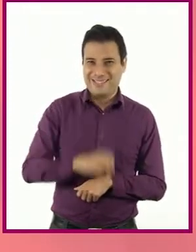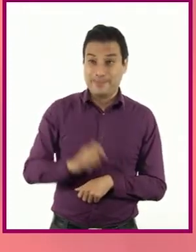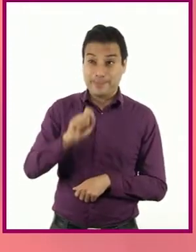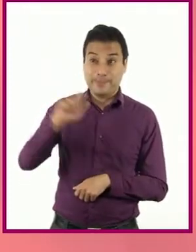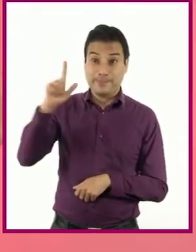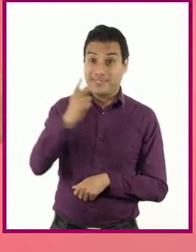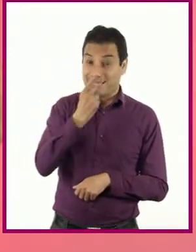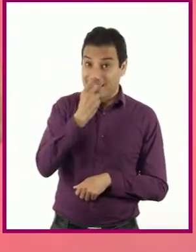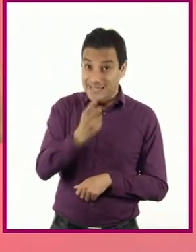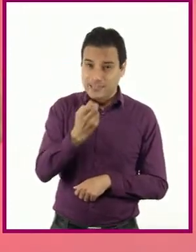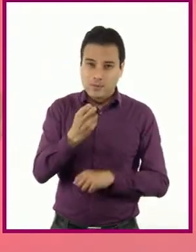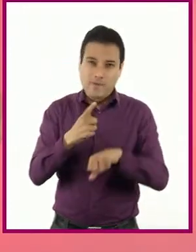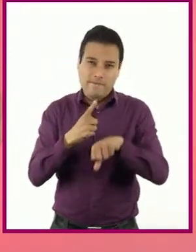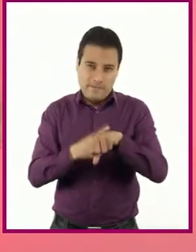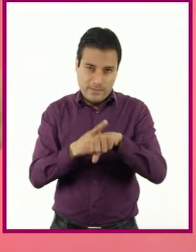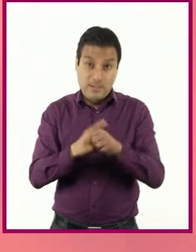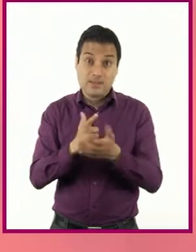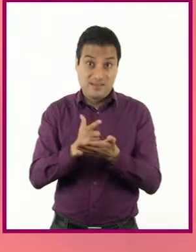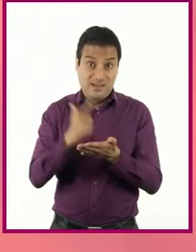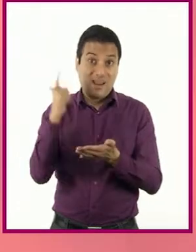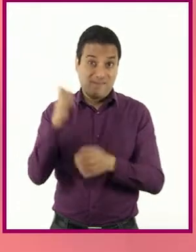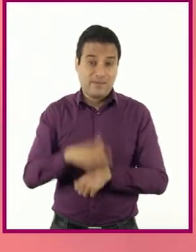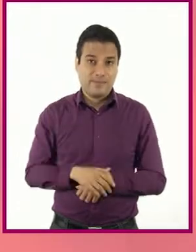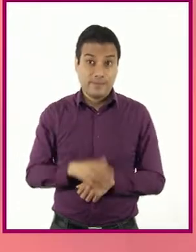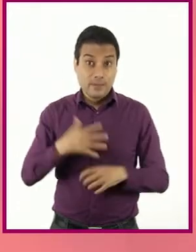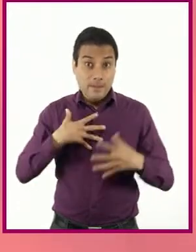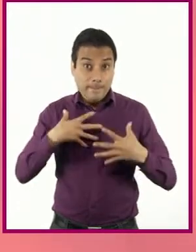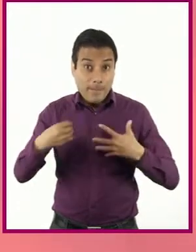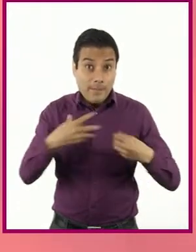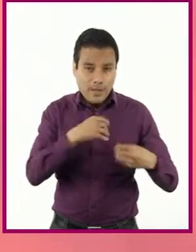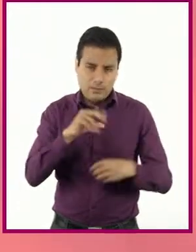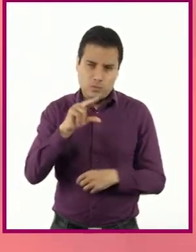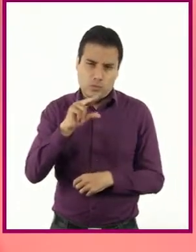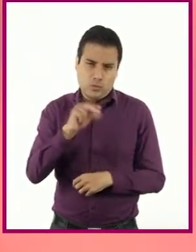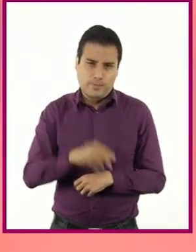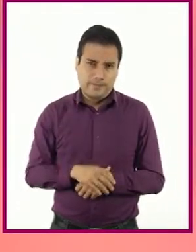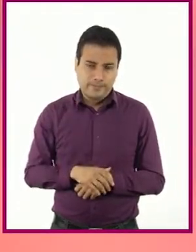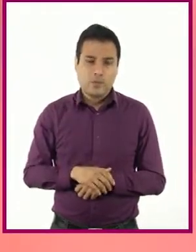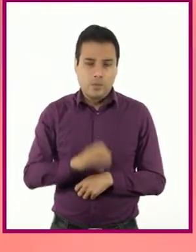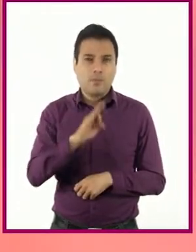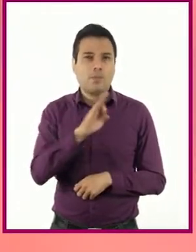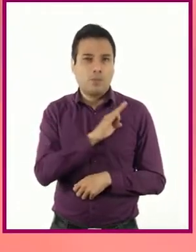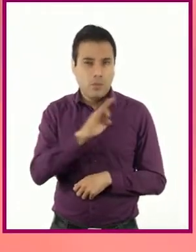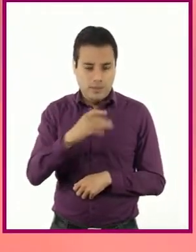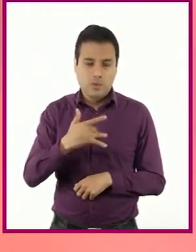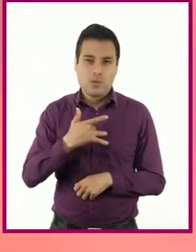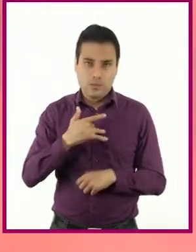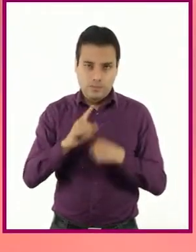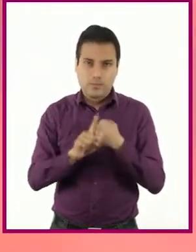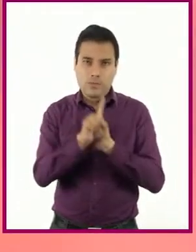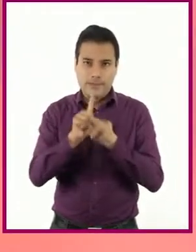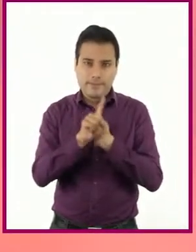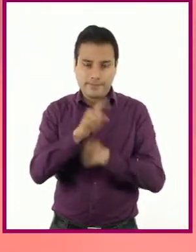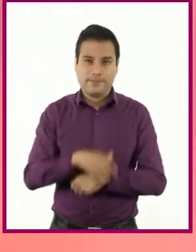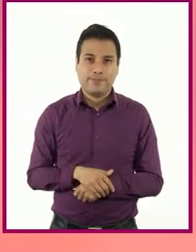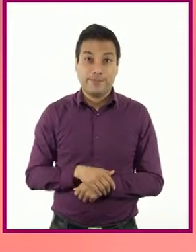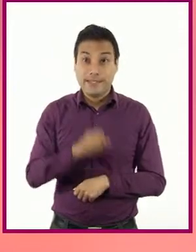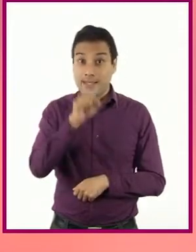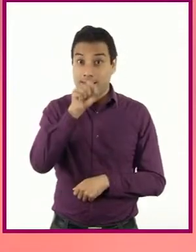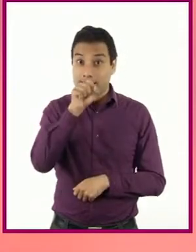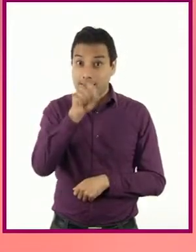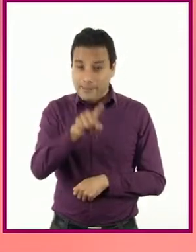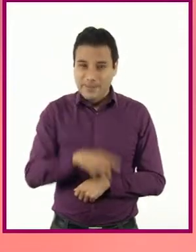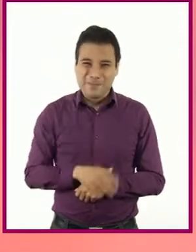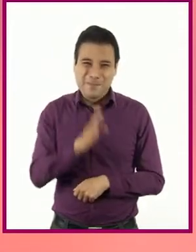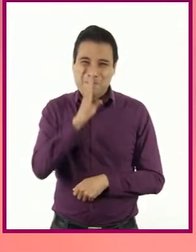como una enfermedad crónica, no transmisible y que puede generar afecciones al corazón. Aunado a una mala imagen por el hecho de